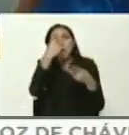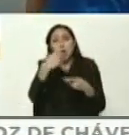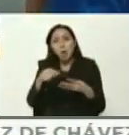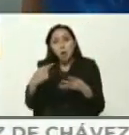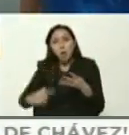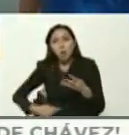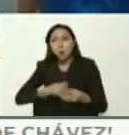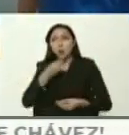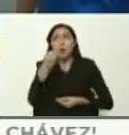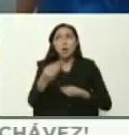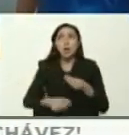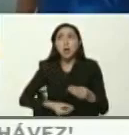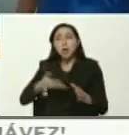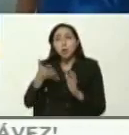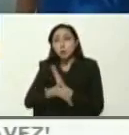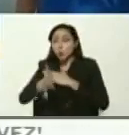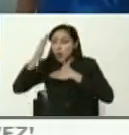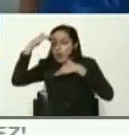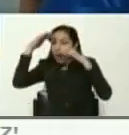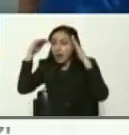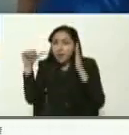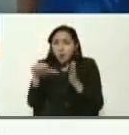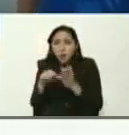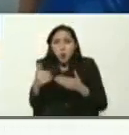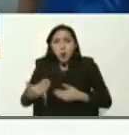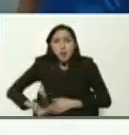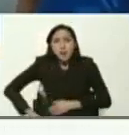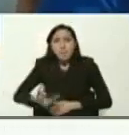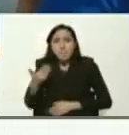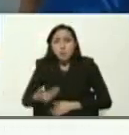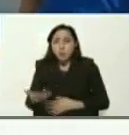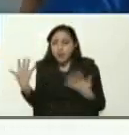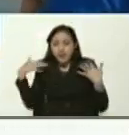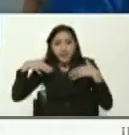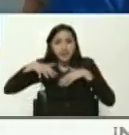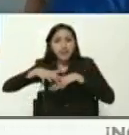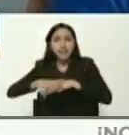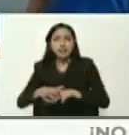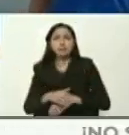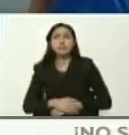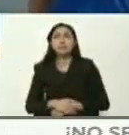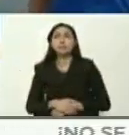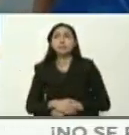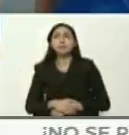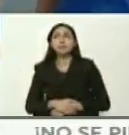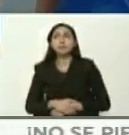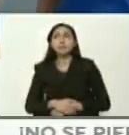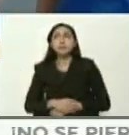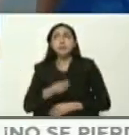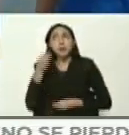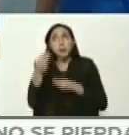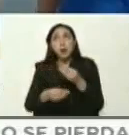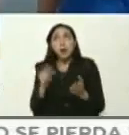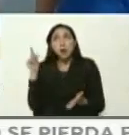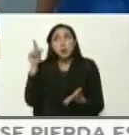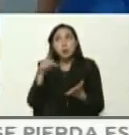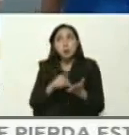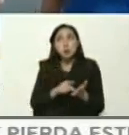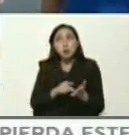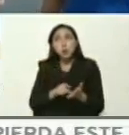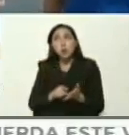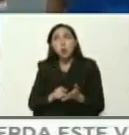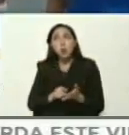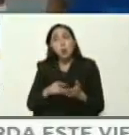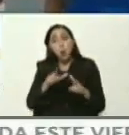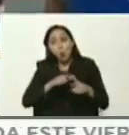un gran centro de atención integral a nuestro pueblo que se extiende incluso hasta el municipio Aricagua, que